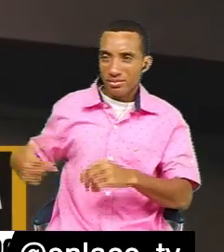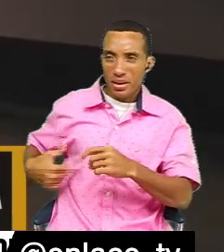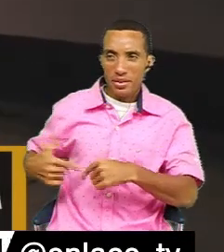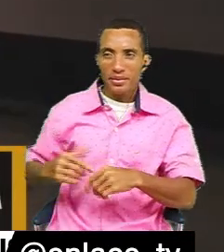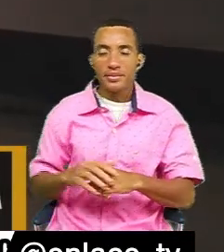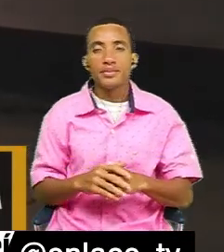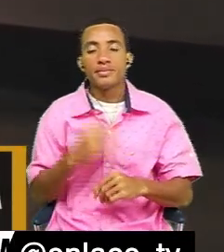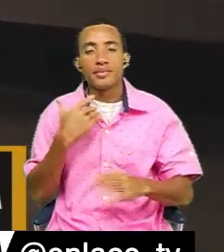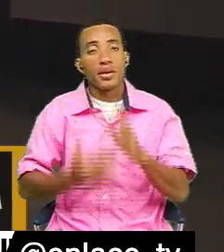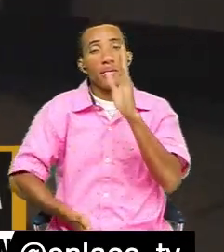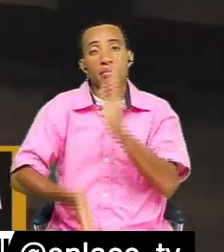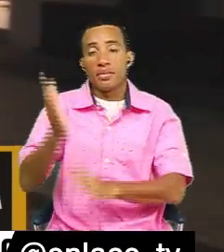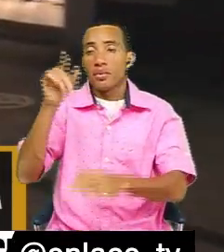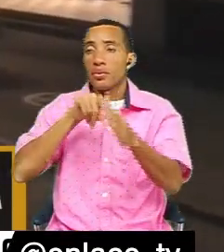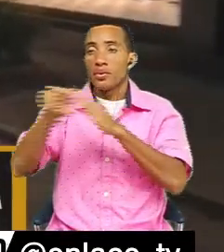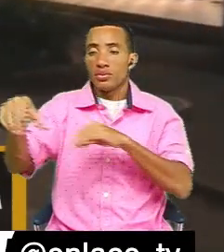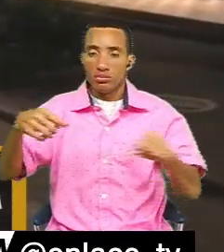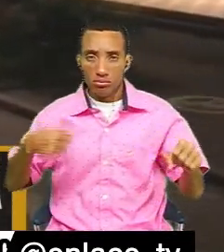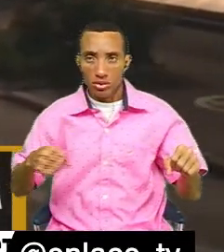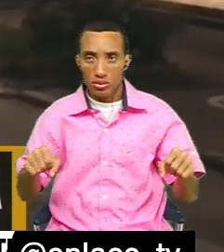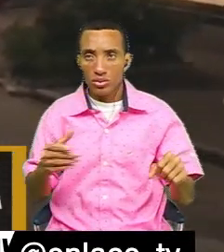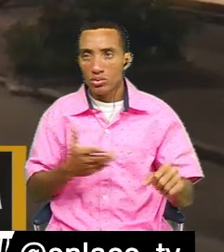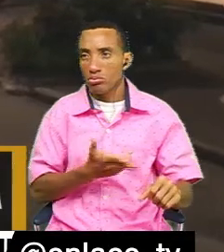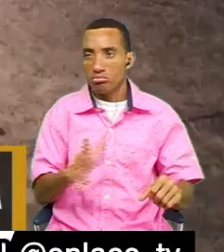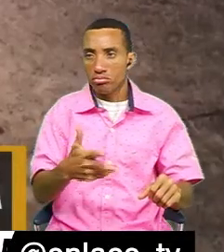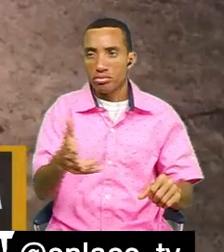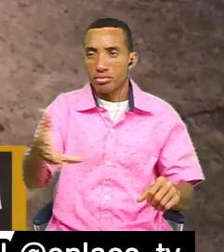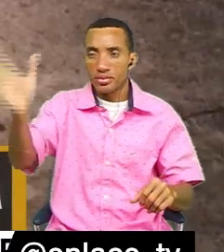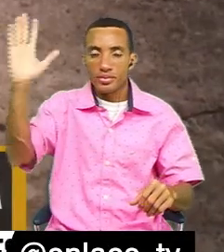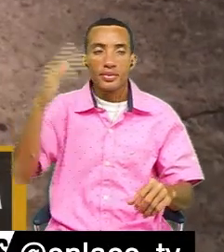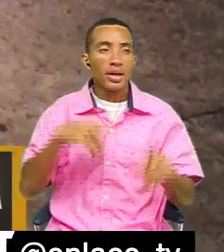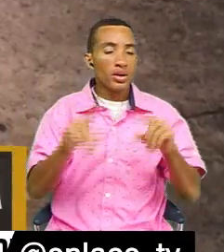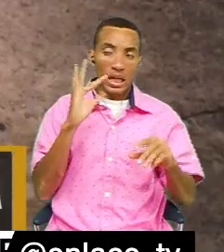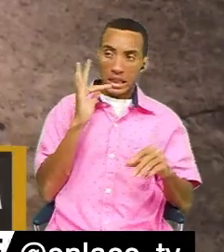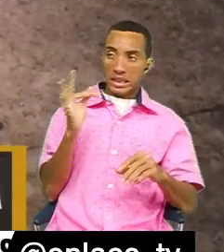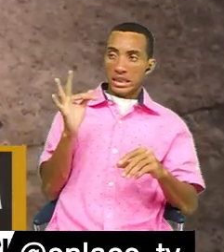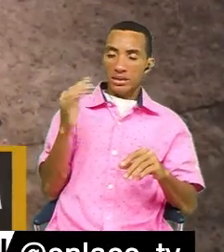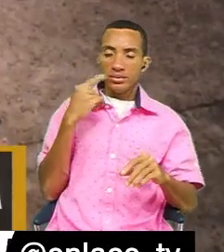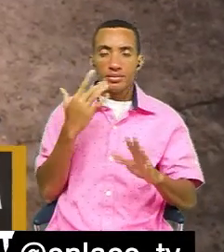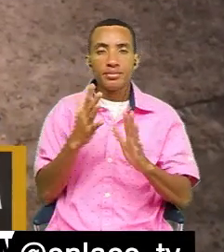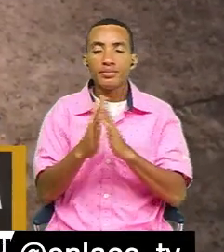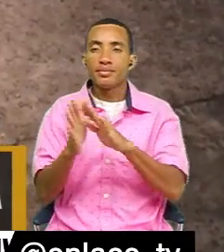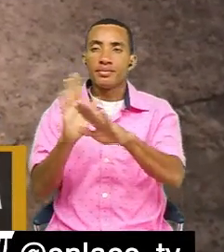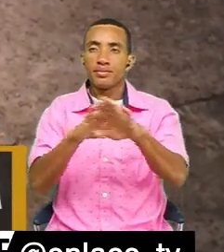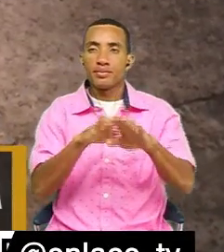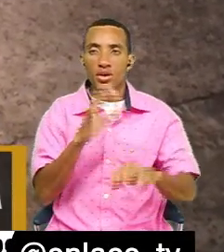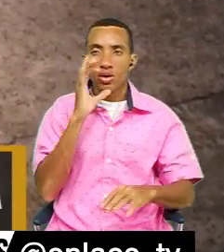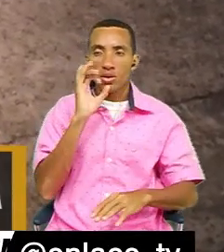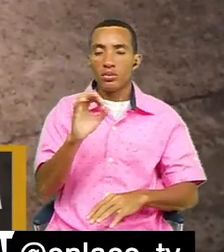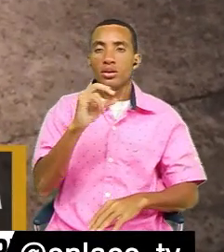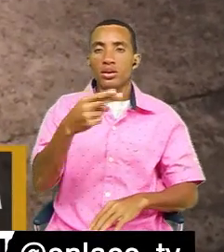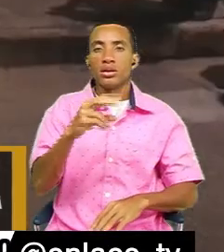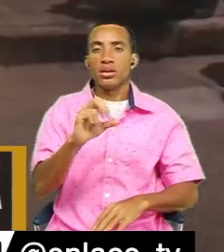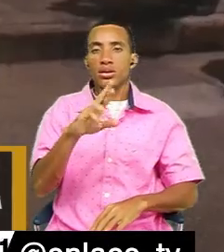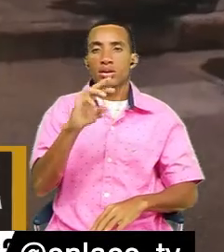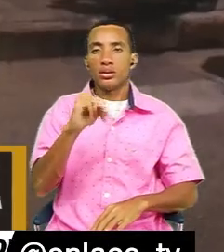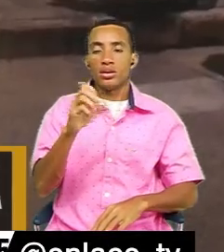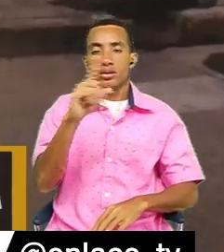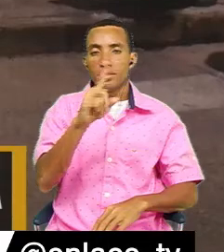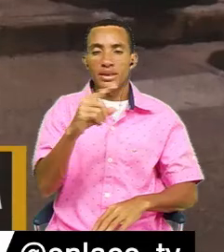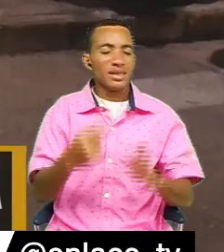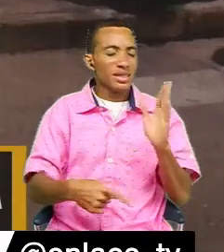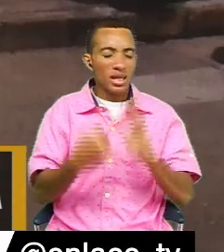y quienes después del hecho huyeron por callejones del sector, según testigos del lugar. El hombre, identificado como Hermes Arenas, fue remitido de